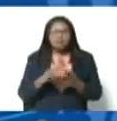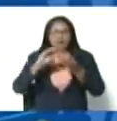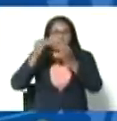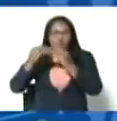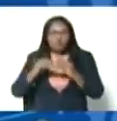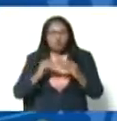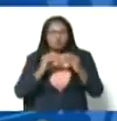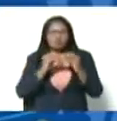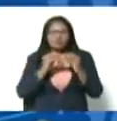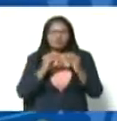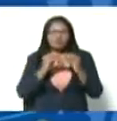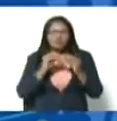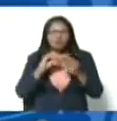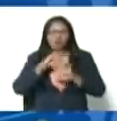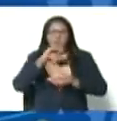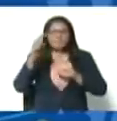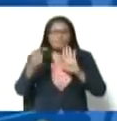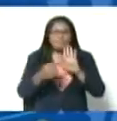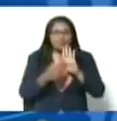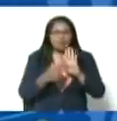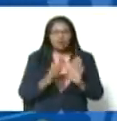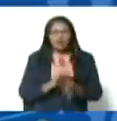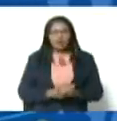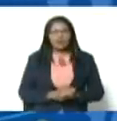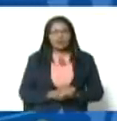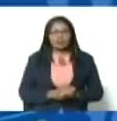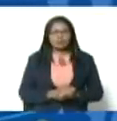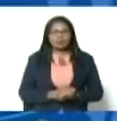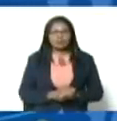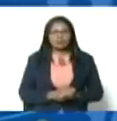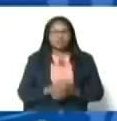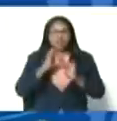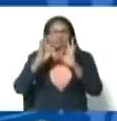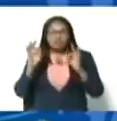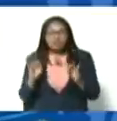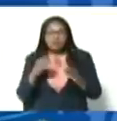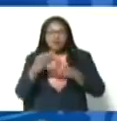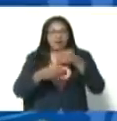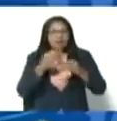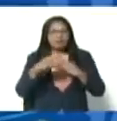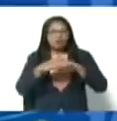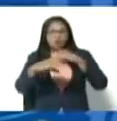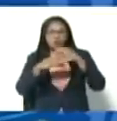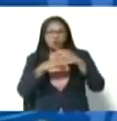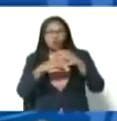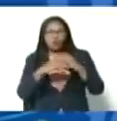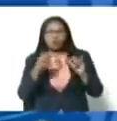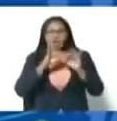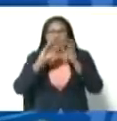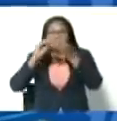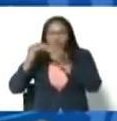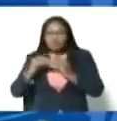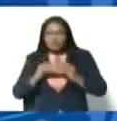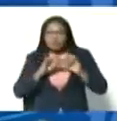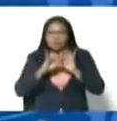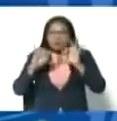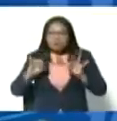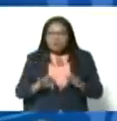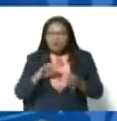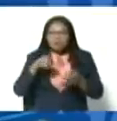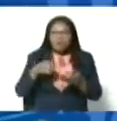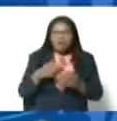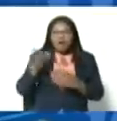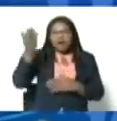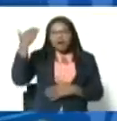Mantenimiento total. ¿Qué han hecho ellos con el tren? Han hecho un overhaul. En el